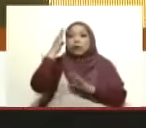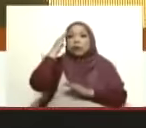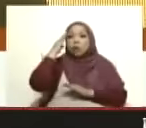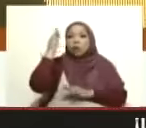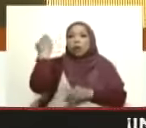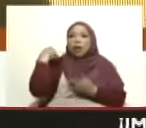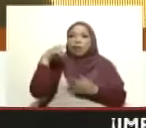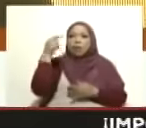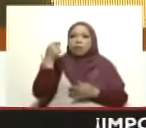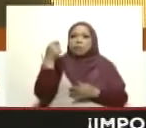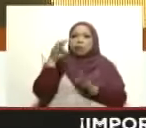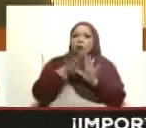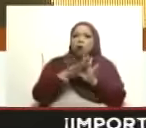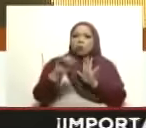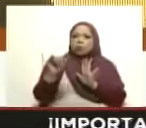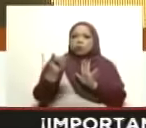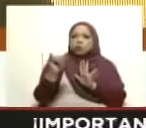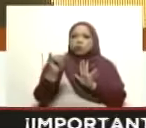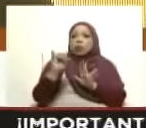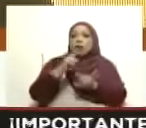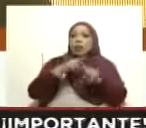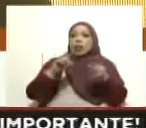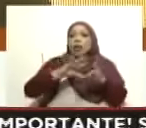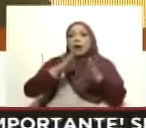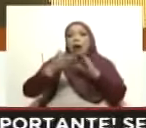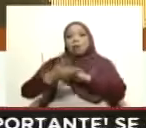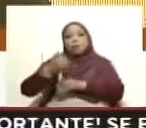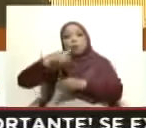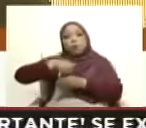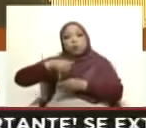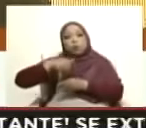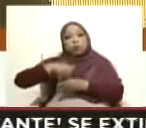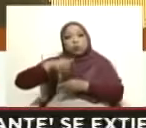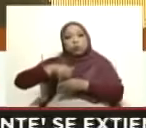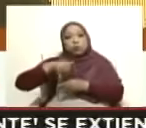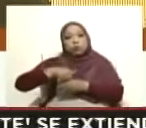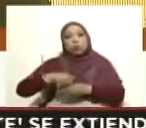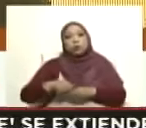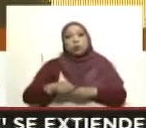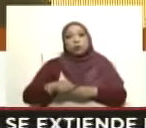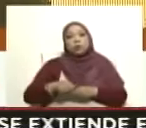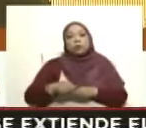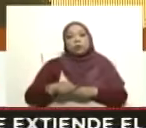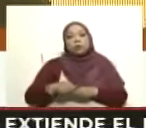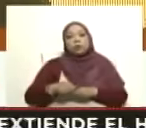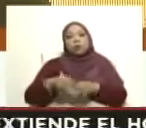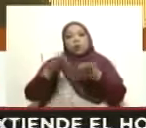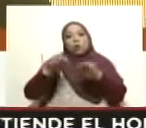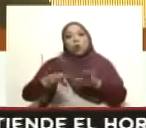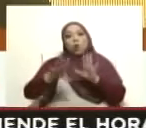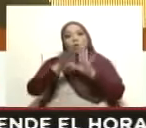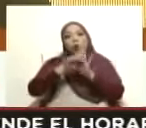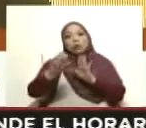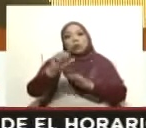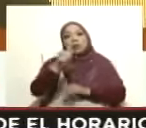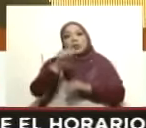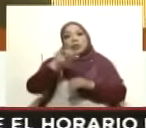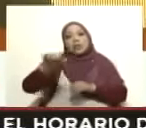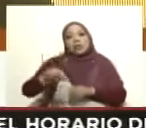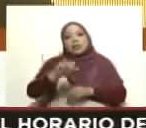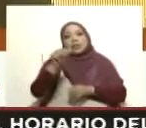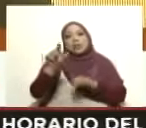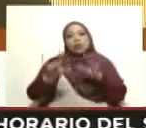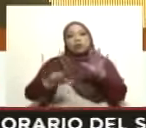inmensa participación de el pasado de la elección Constituyente del 16 de julio del